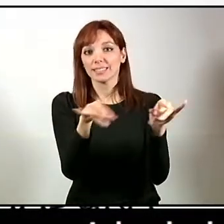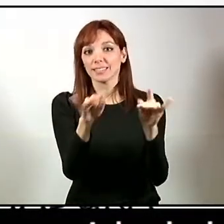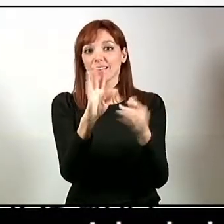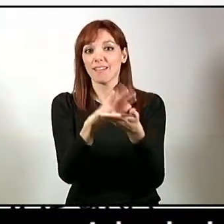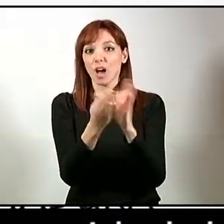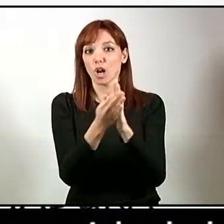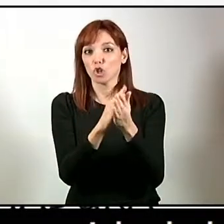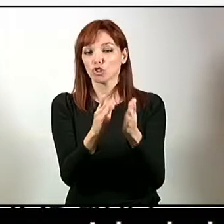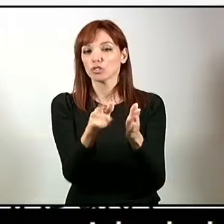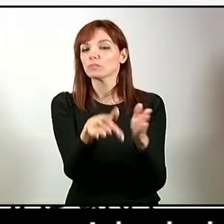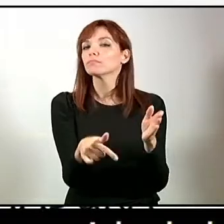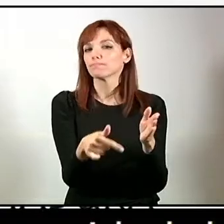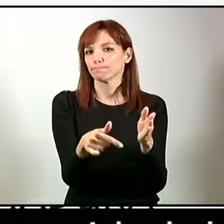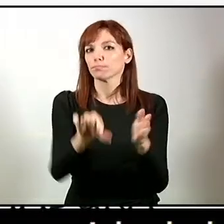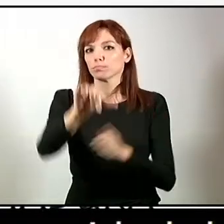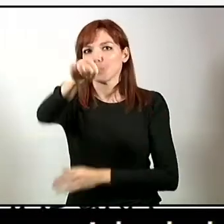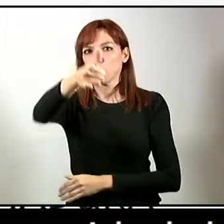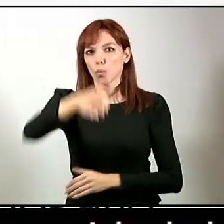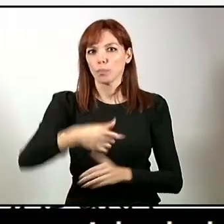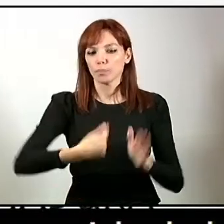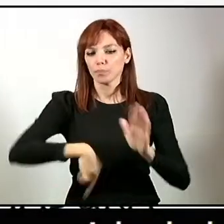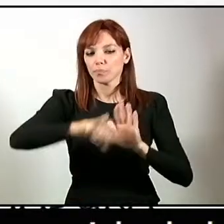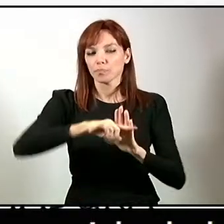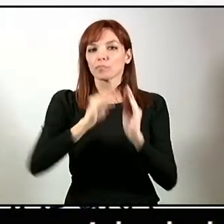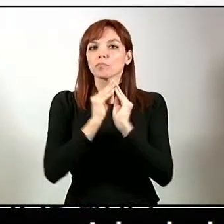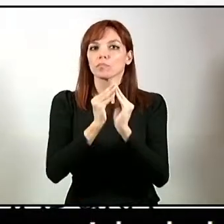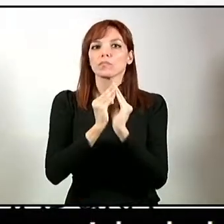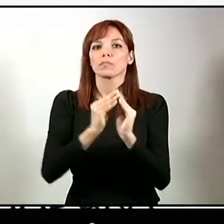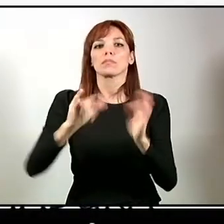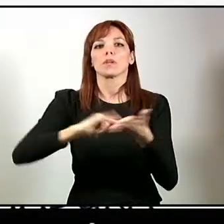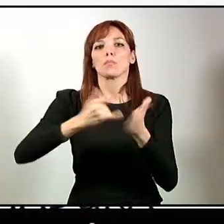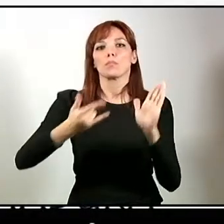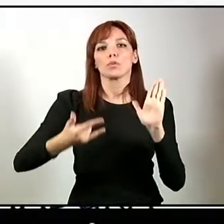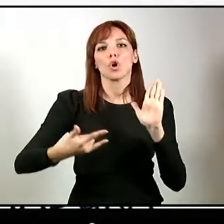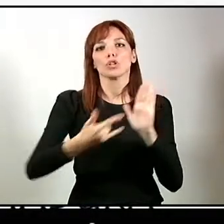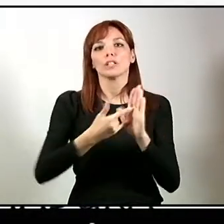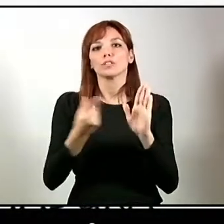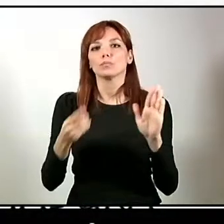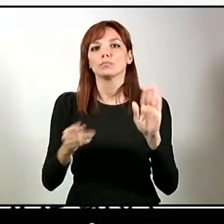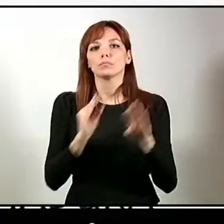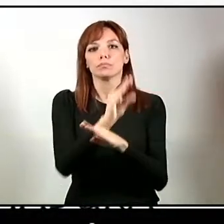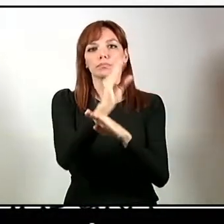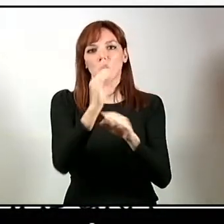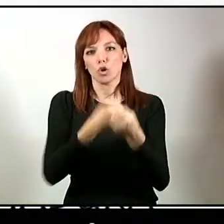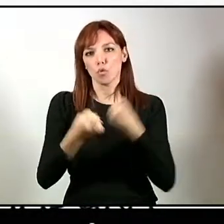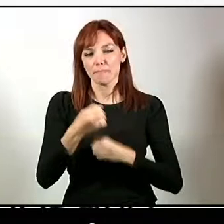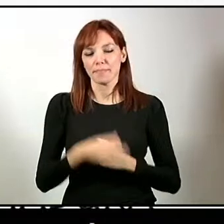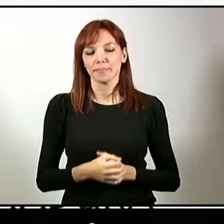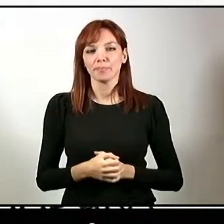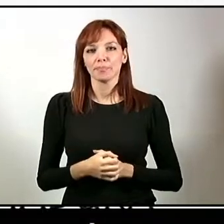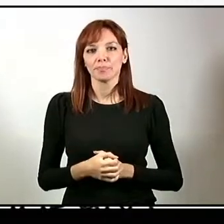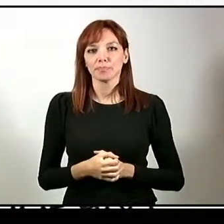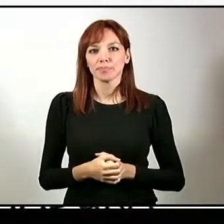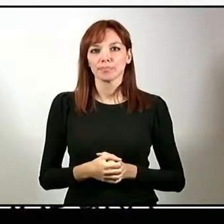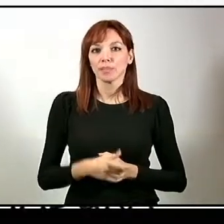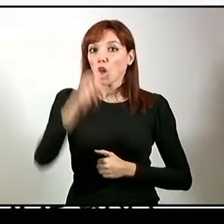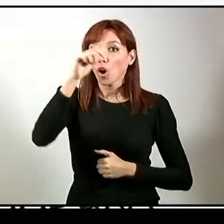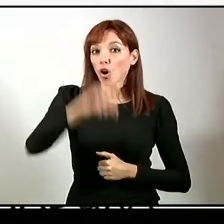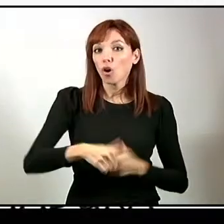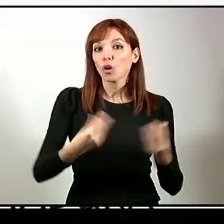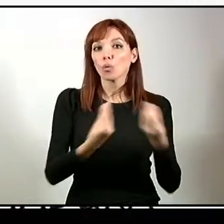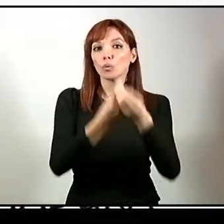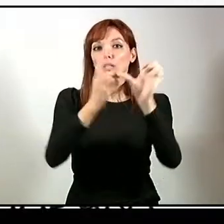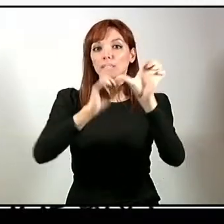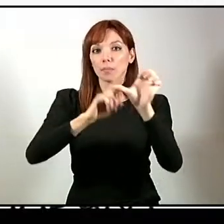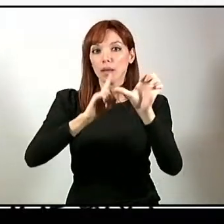Barros que asienta el proyecto en su aspecto económico. Hoy la Junta de Extremadura,